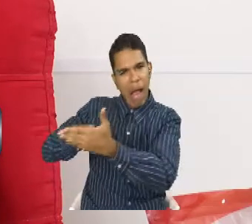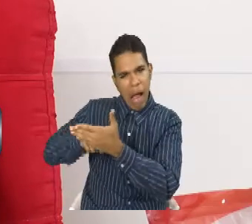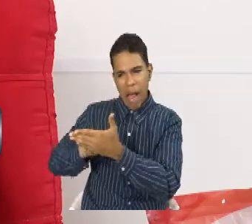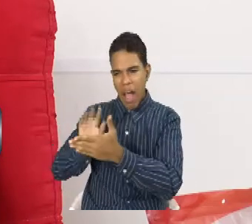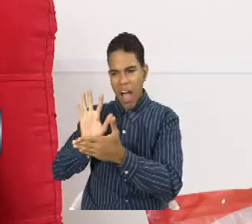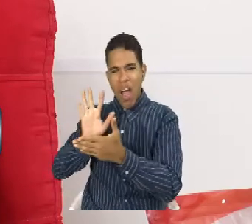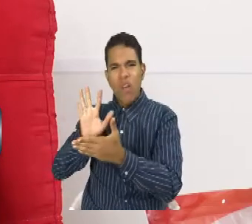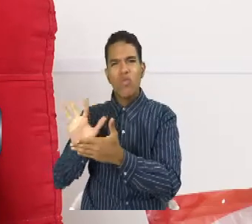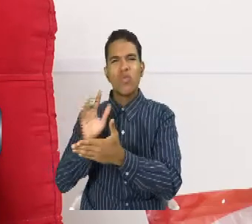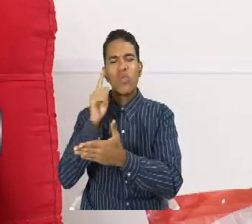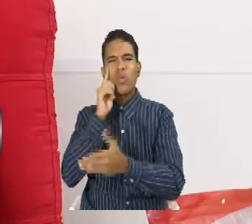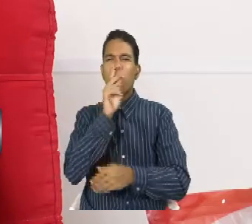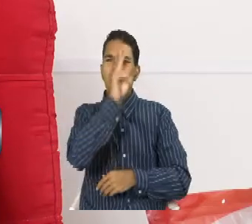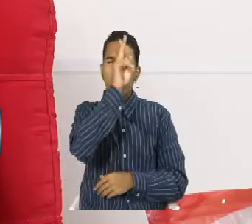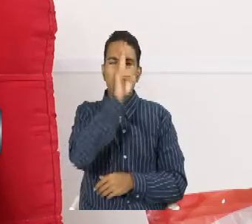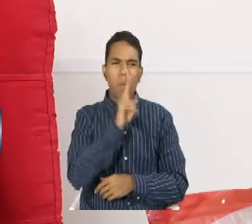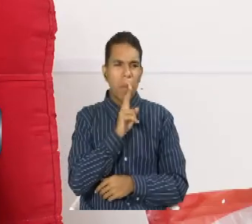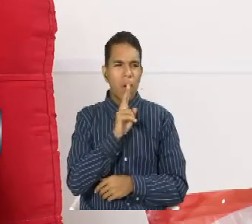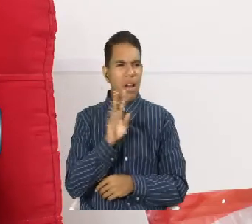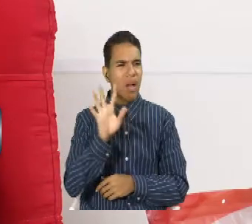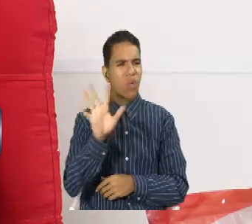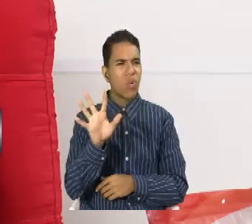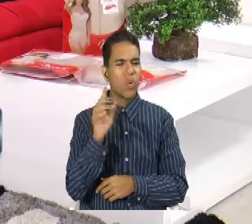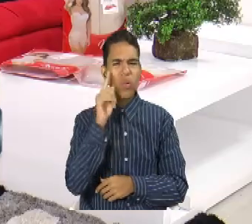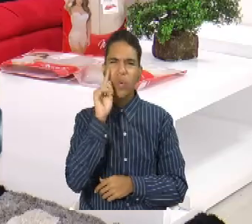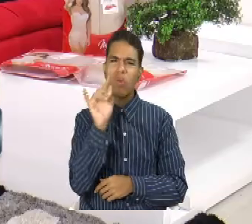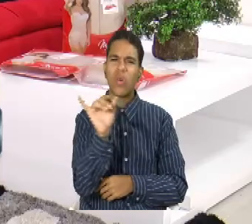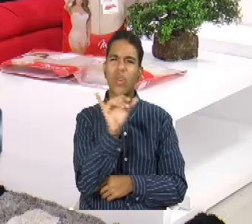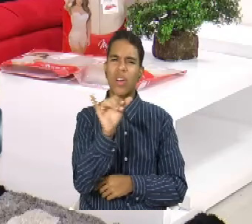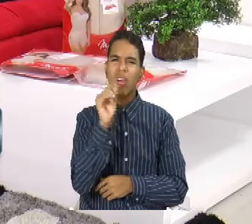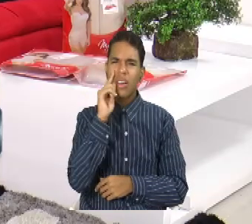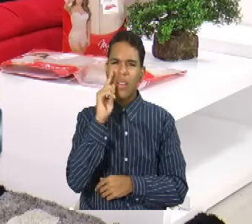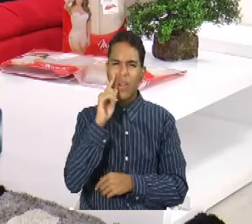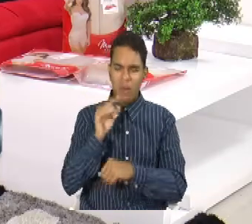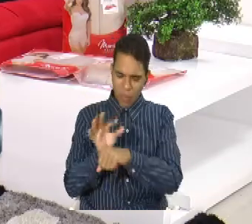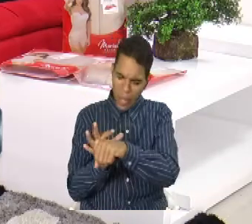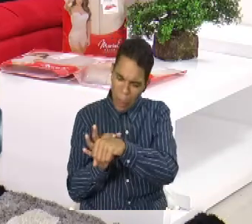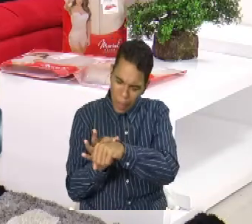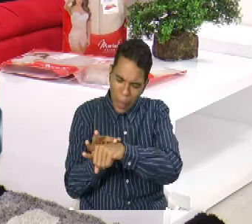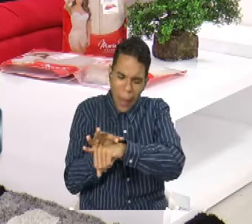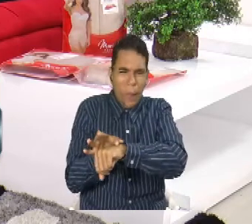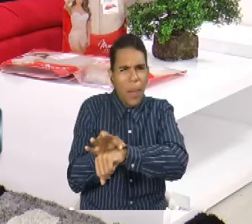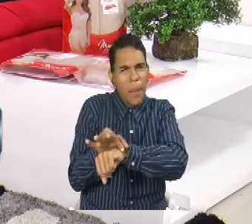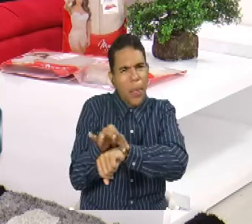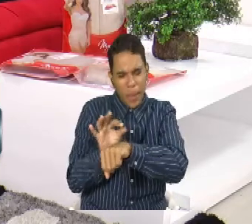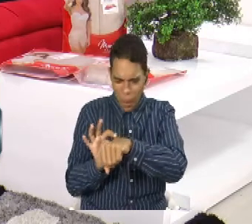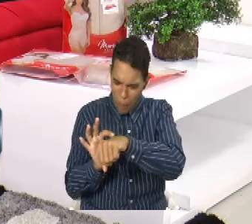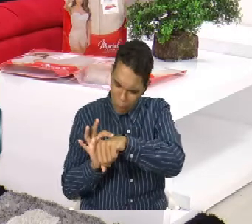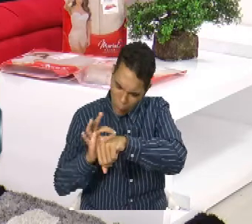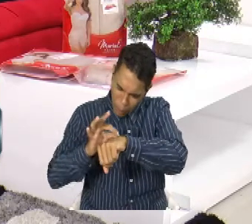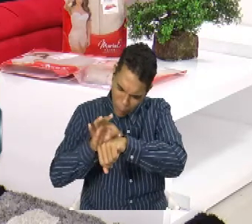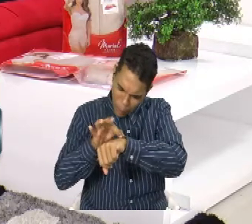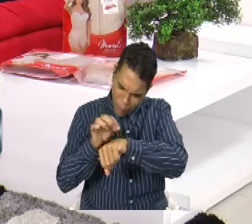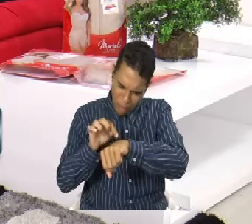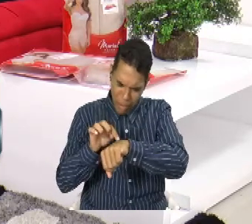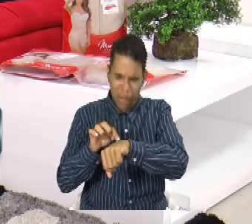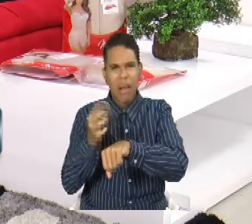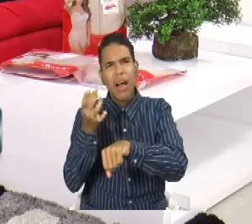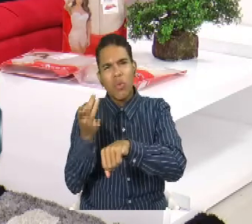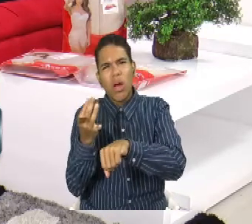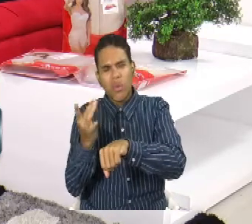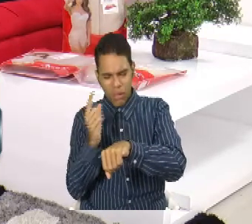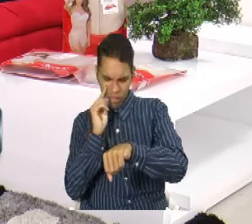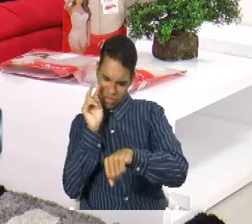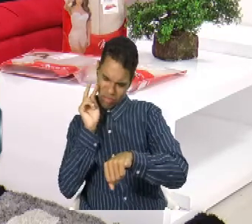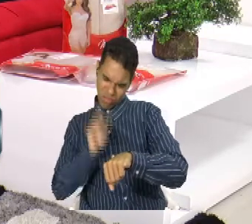que son unos cumulitos como unas pequeñas protuberancias en el área que ha sido trabajada y pues no le da muy buen